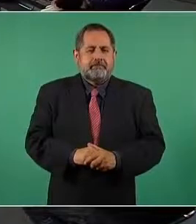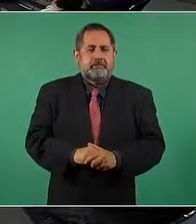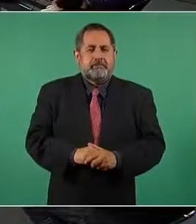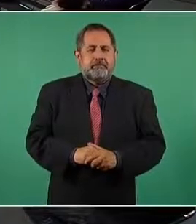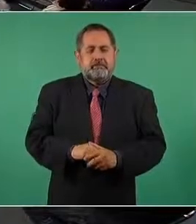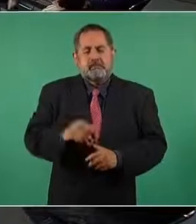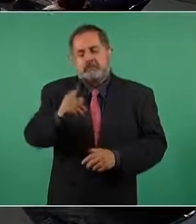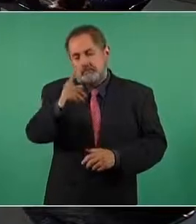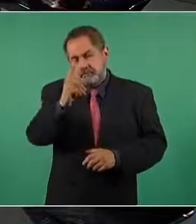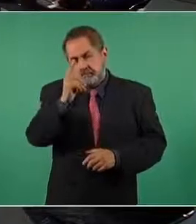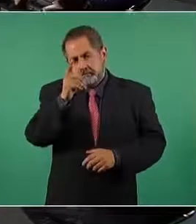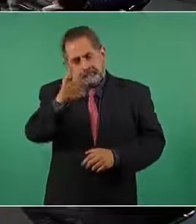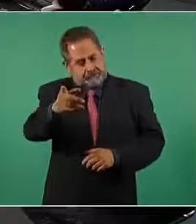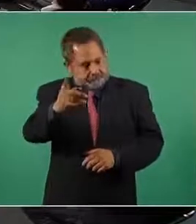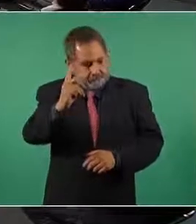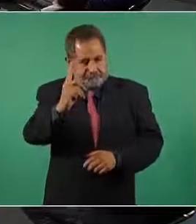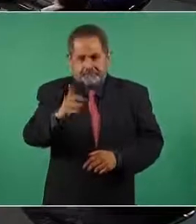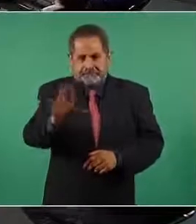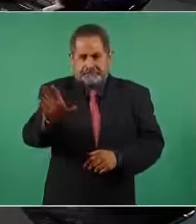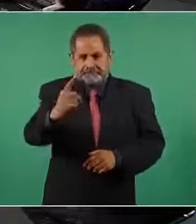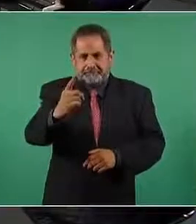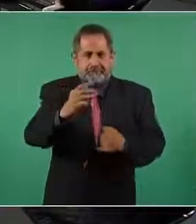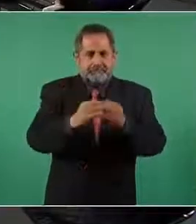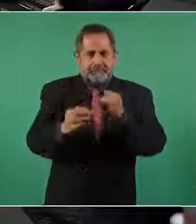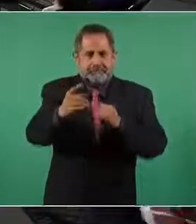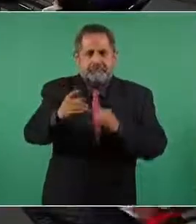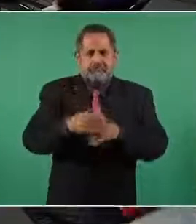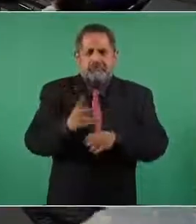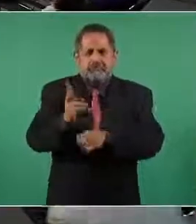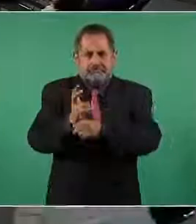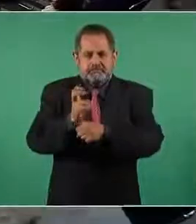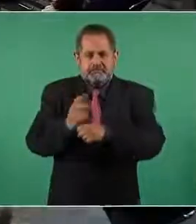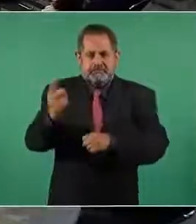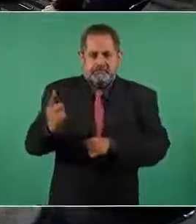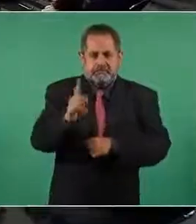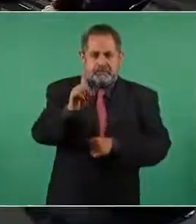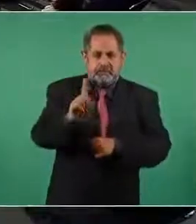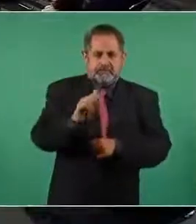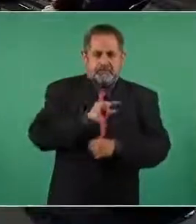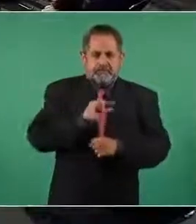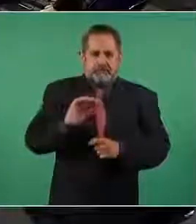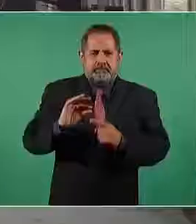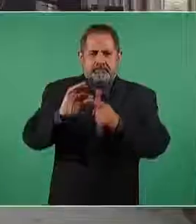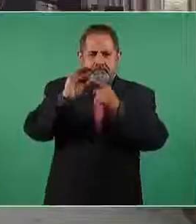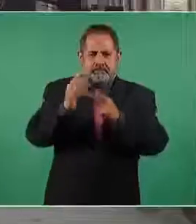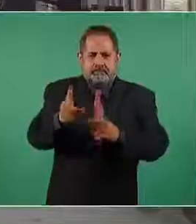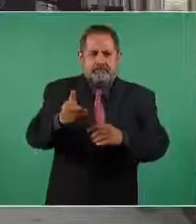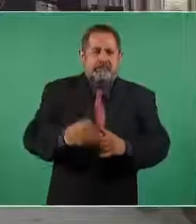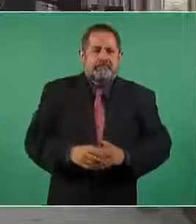A ver, nada más, porque tenemos un invitado especial.